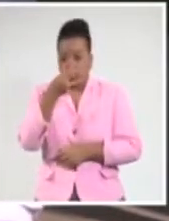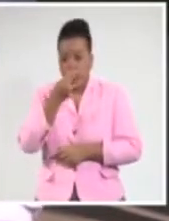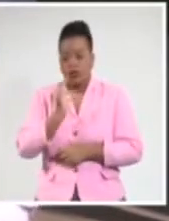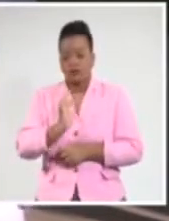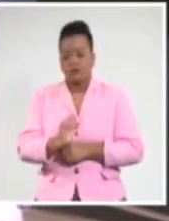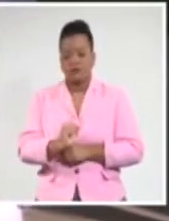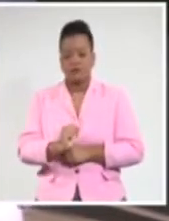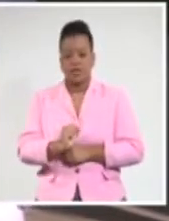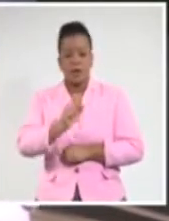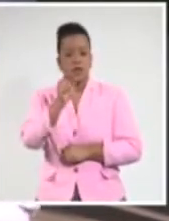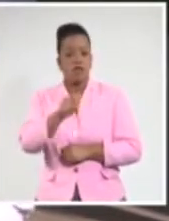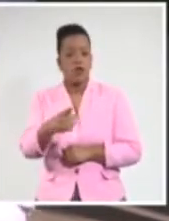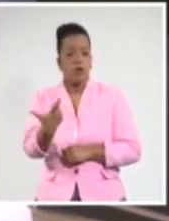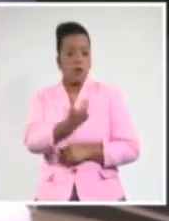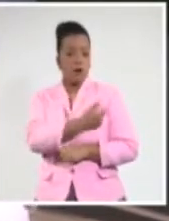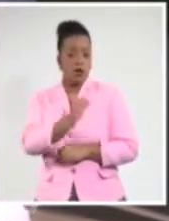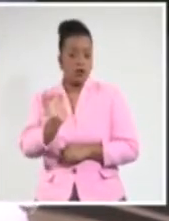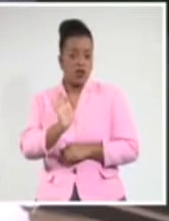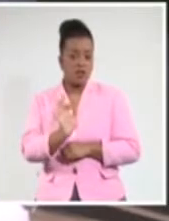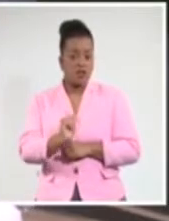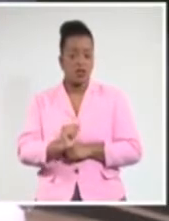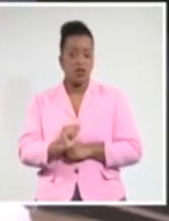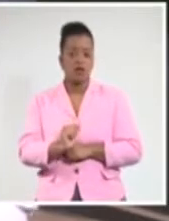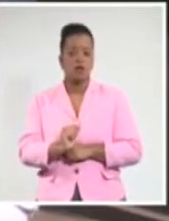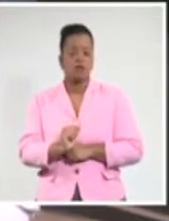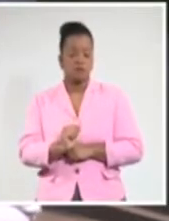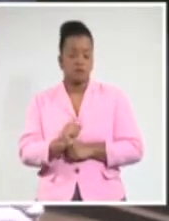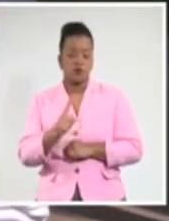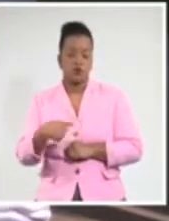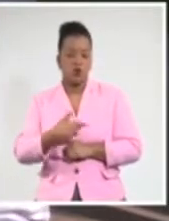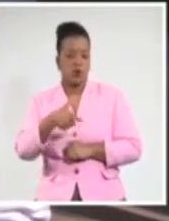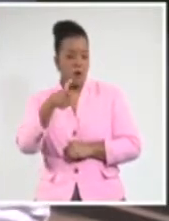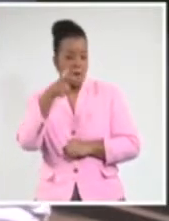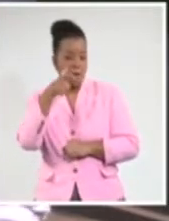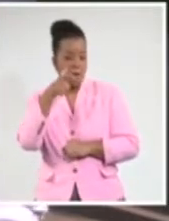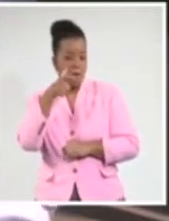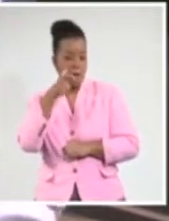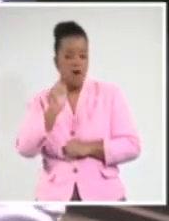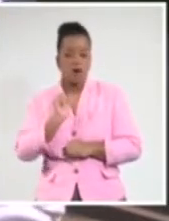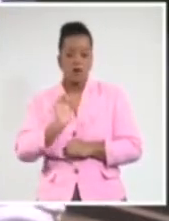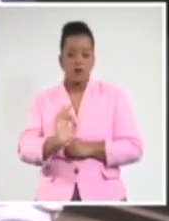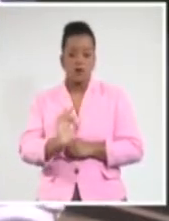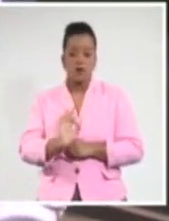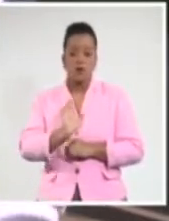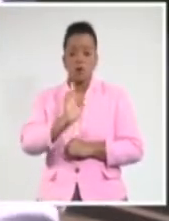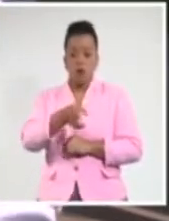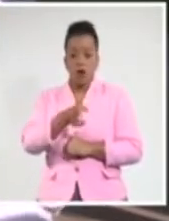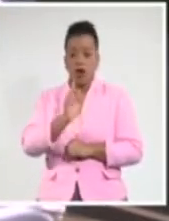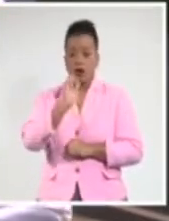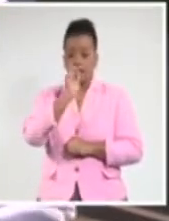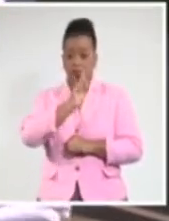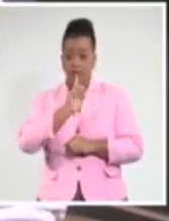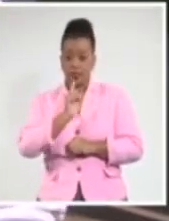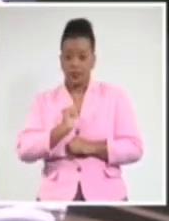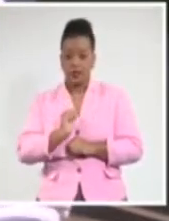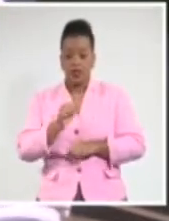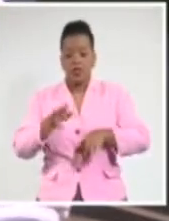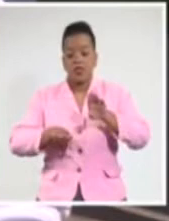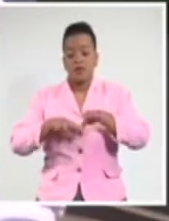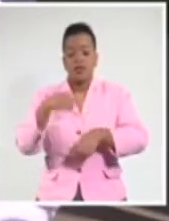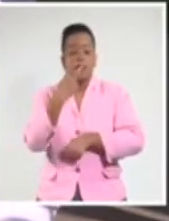que no estén vacunados, viajeros que entren al área que no estén vacunados, para la indicación de su PCR, en dependencia del